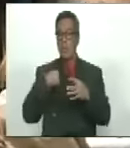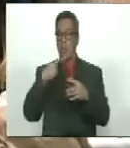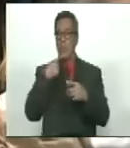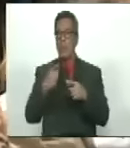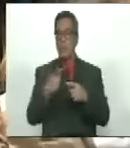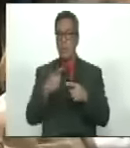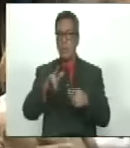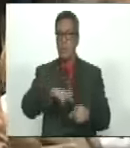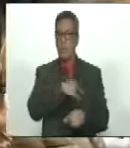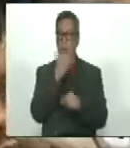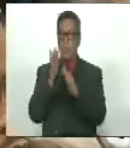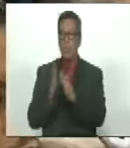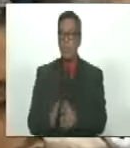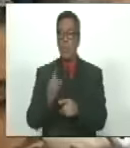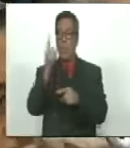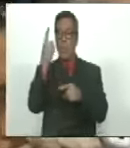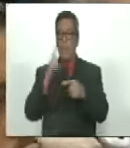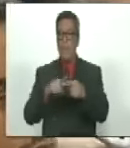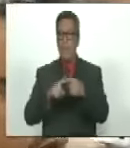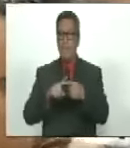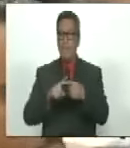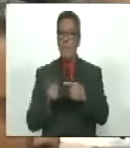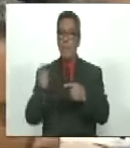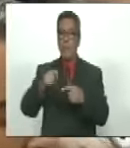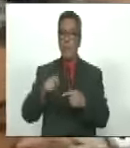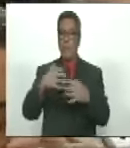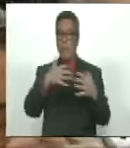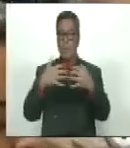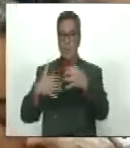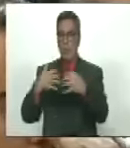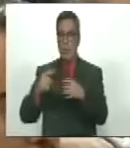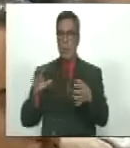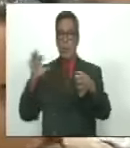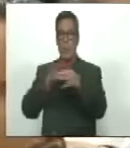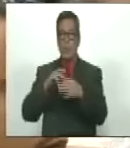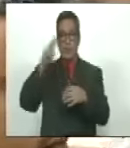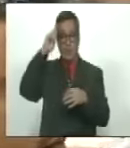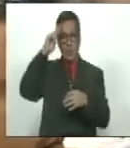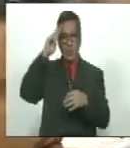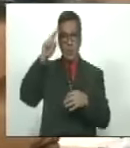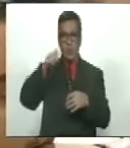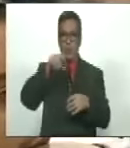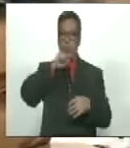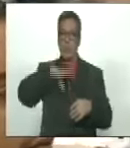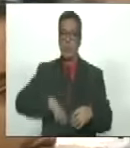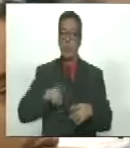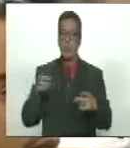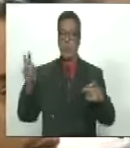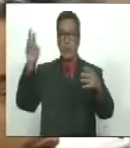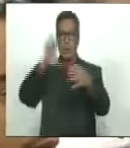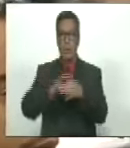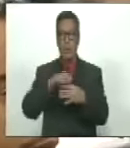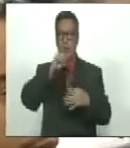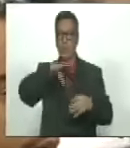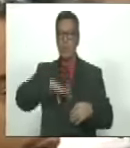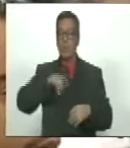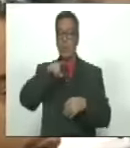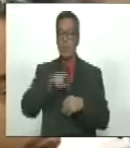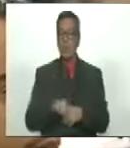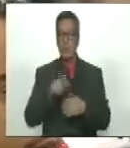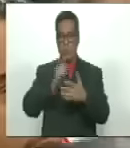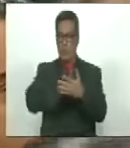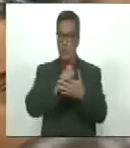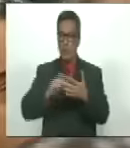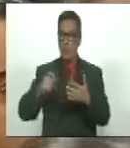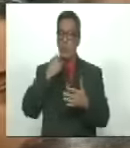acá a los universitarios. La primera de ellos es que nos sumamos a esta lucha porque nos une la razón histórica, ciertamente. Nos une esa historia